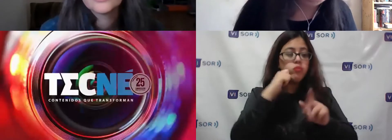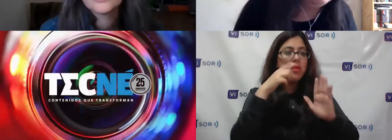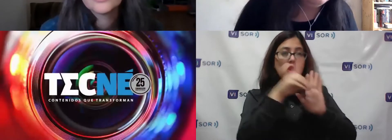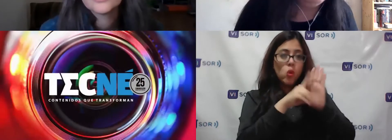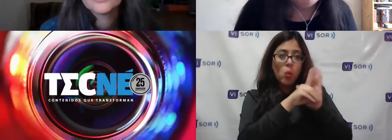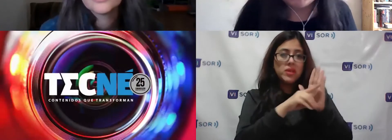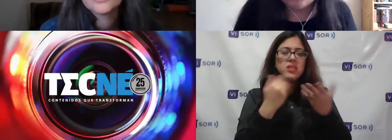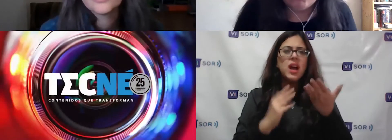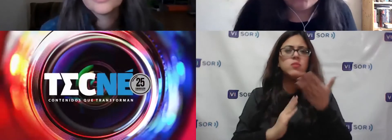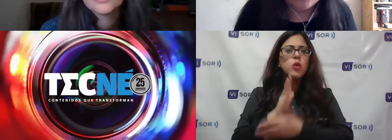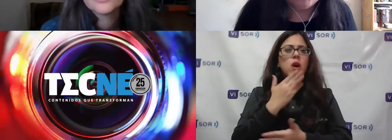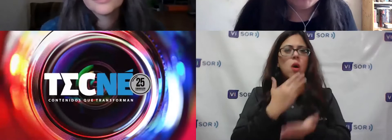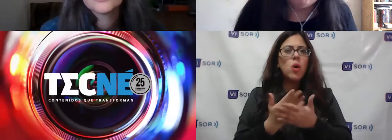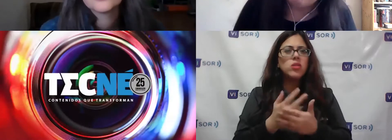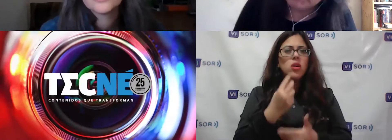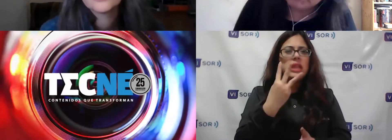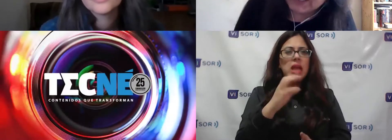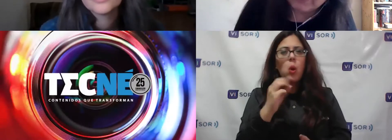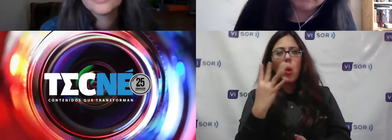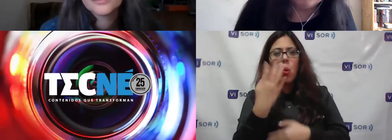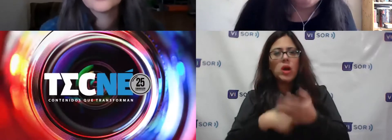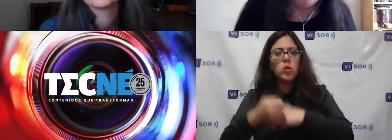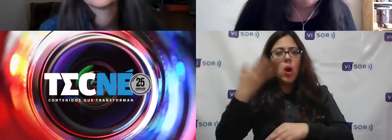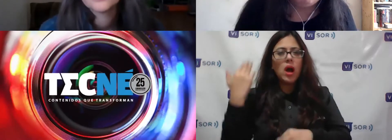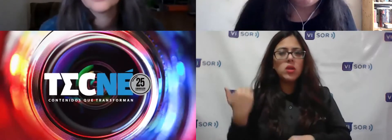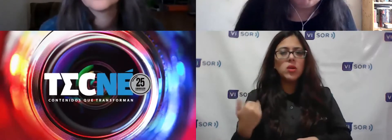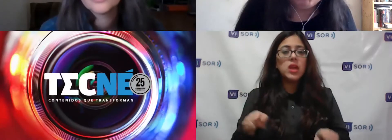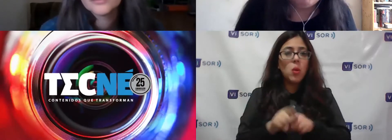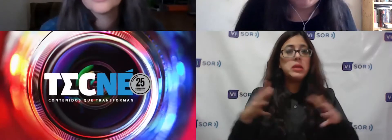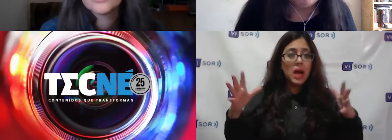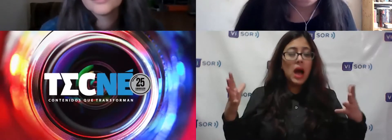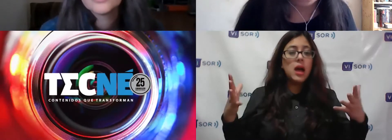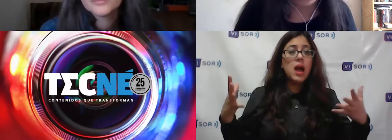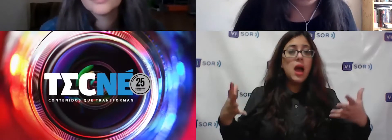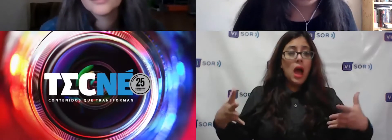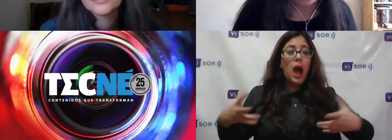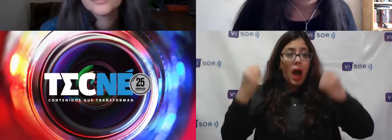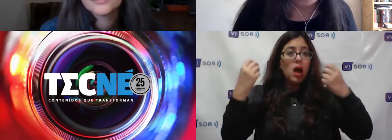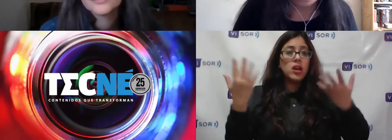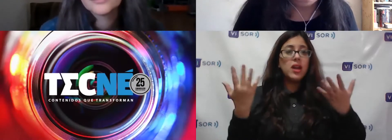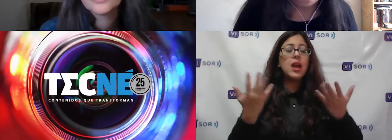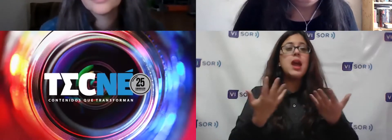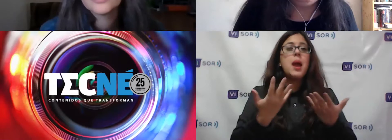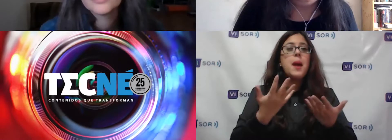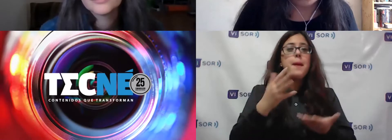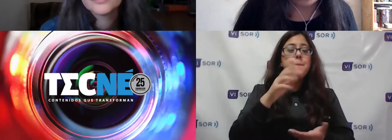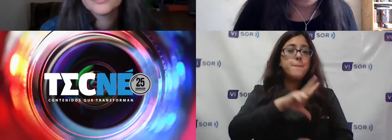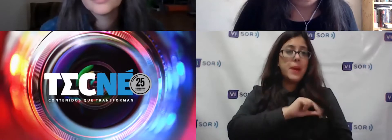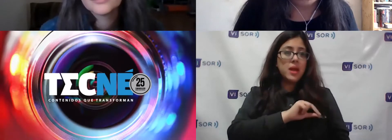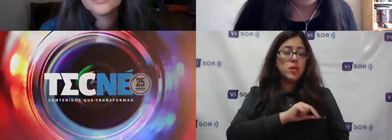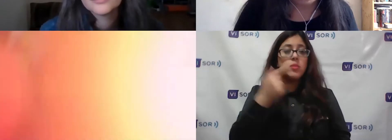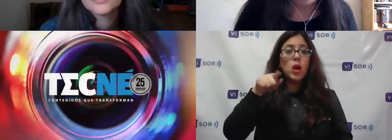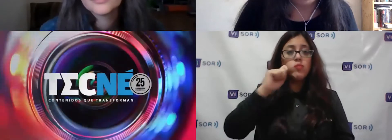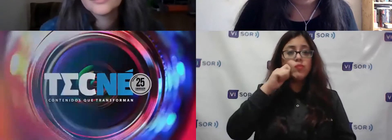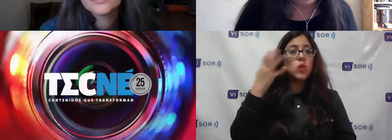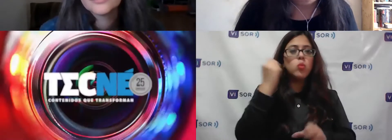estrenó no me acuerdo ya muy bien hace tres o cuatro años que ganó la berlinale por ejemplo para un prende la green ale el pacto adriana es un trabajo